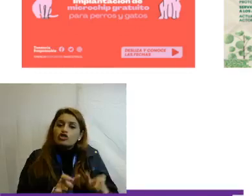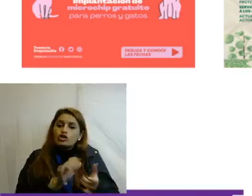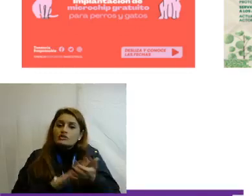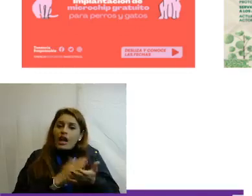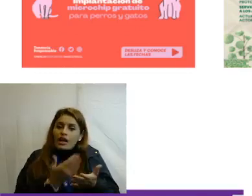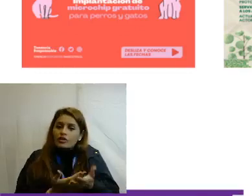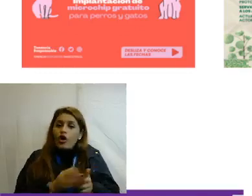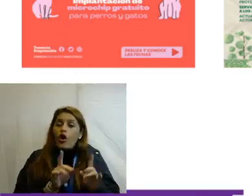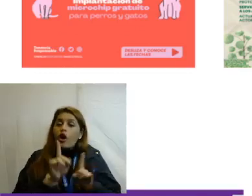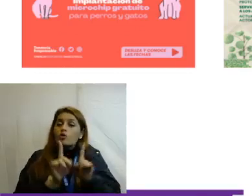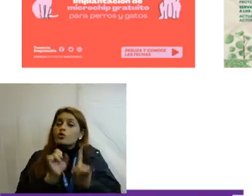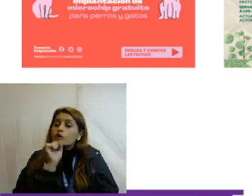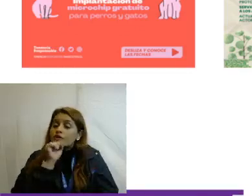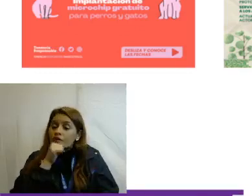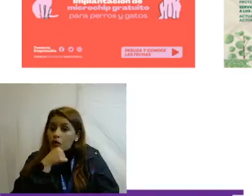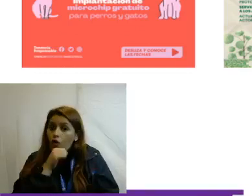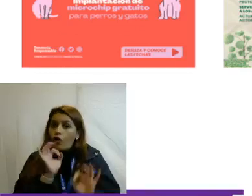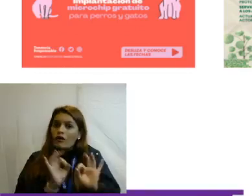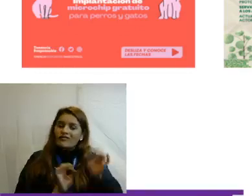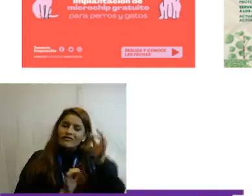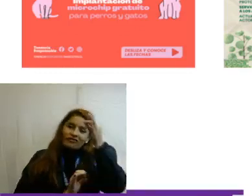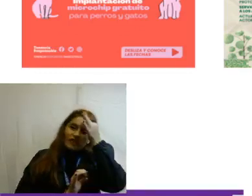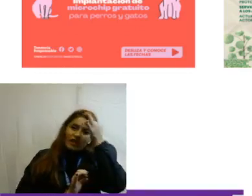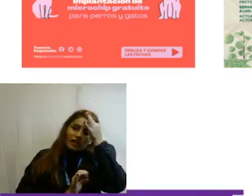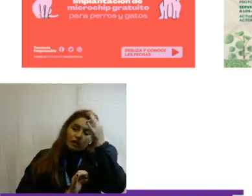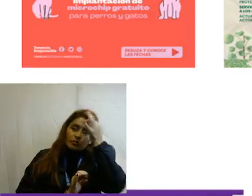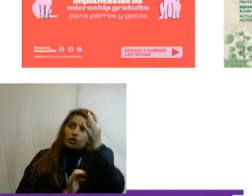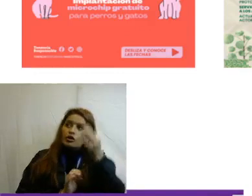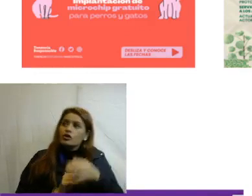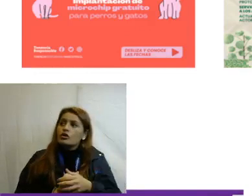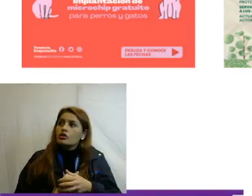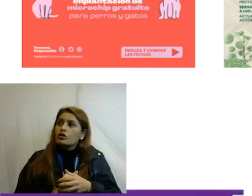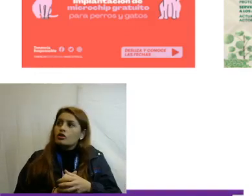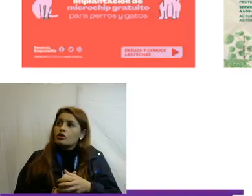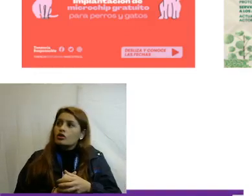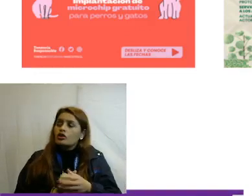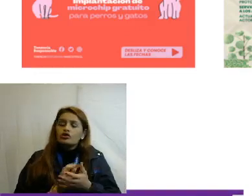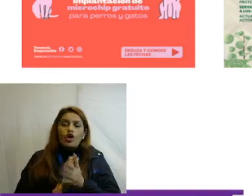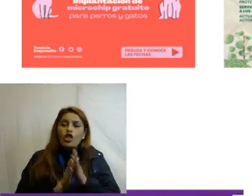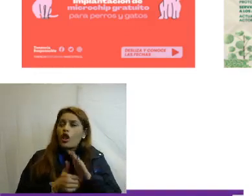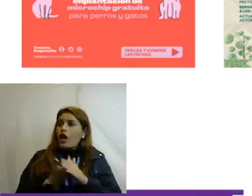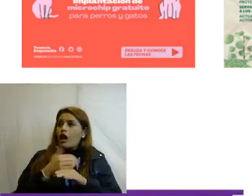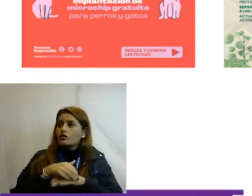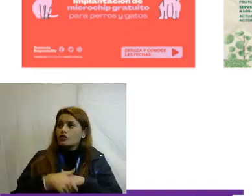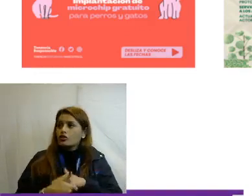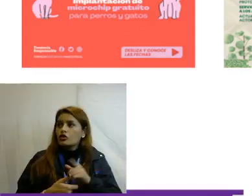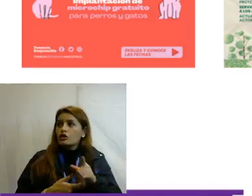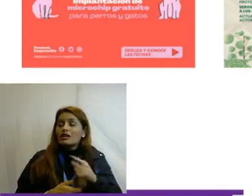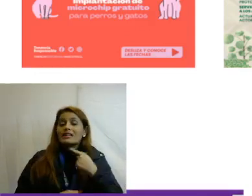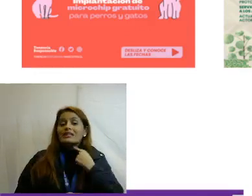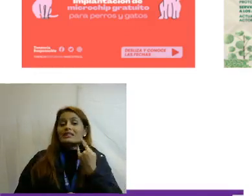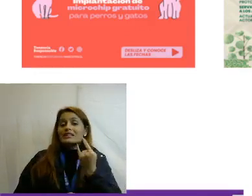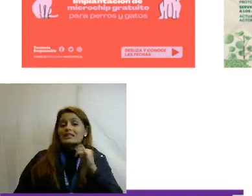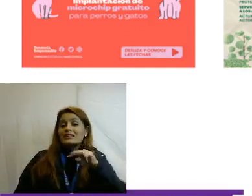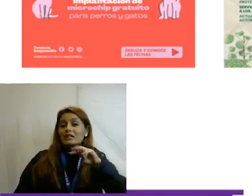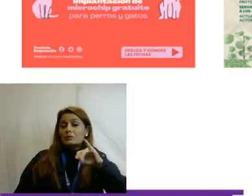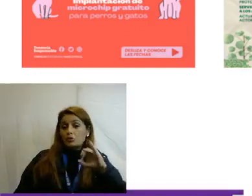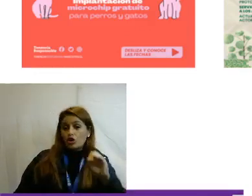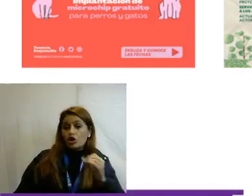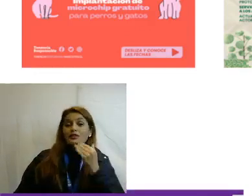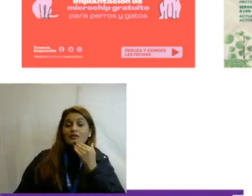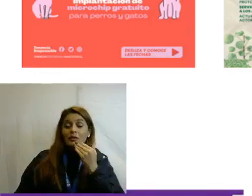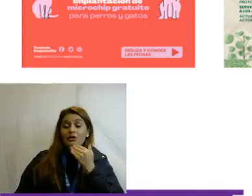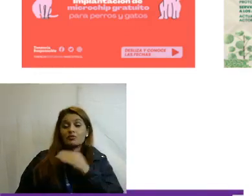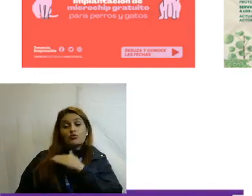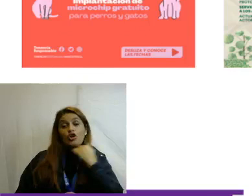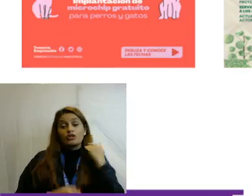geriátricos, atención a animales enfermos, implantación de microchip durante todo el año, tratamiento de quimioterapia, eutanasias, curaciones